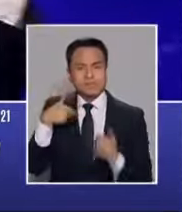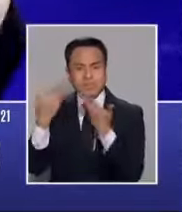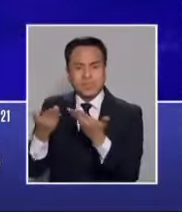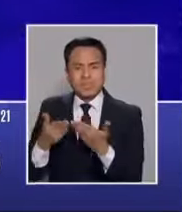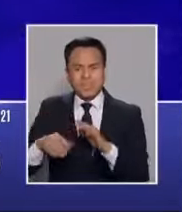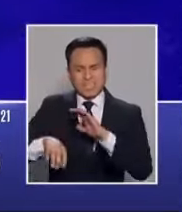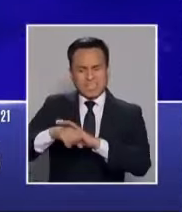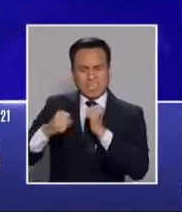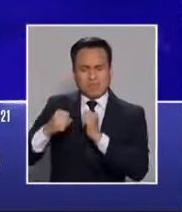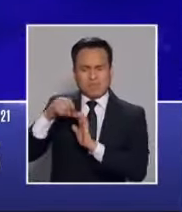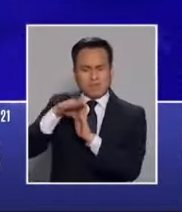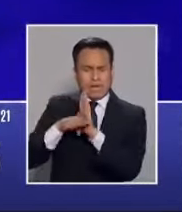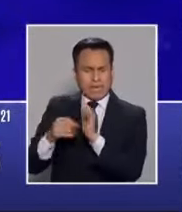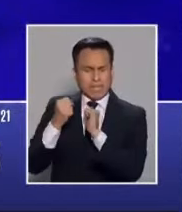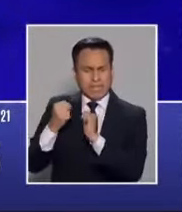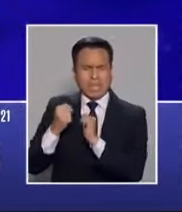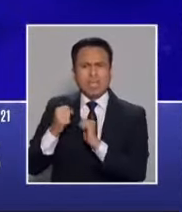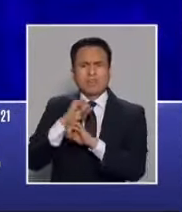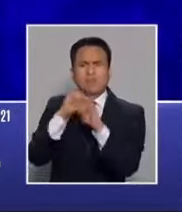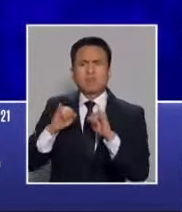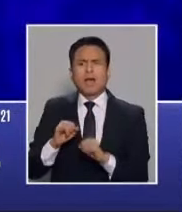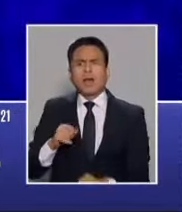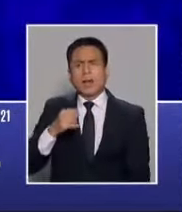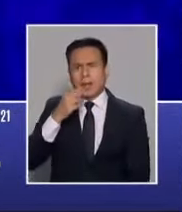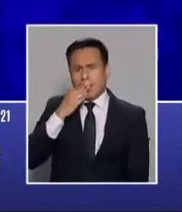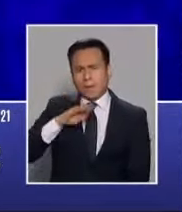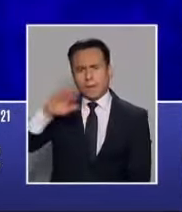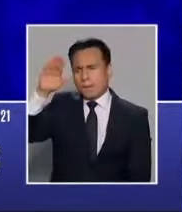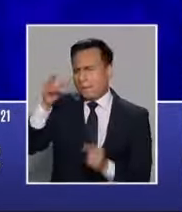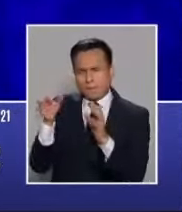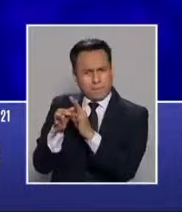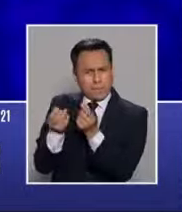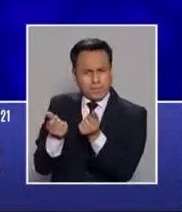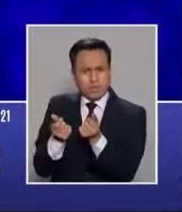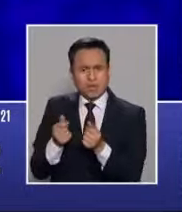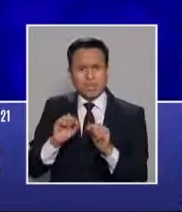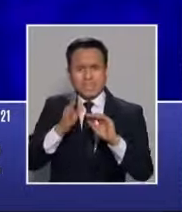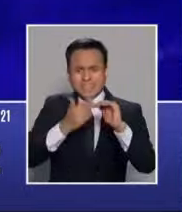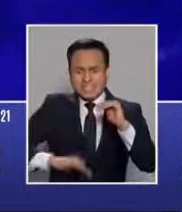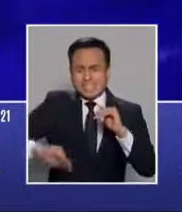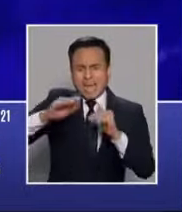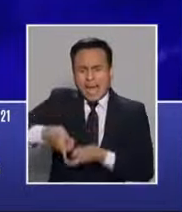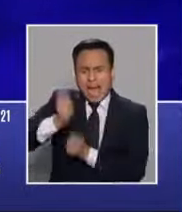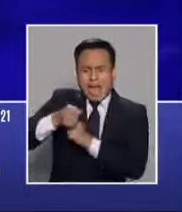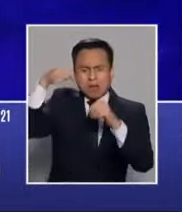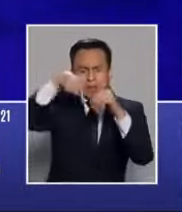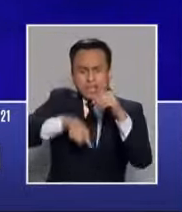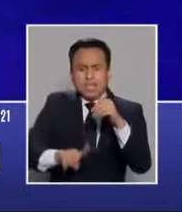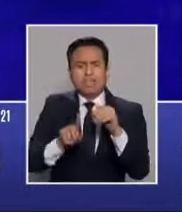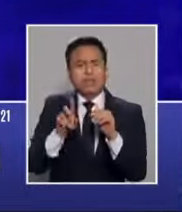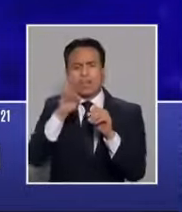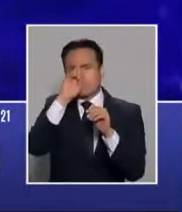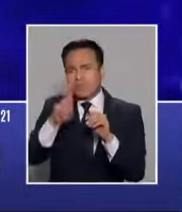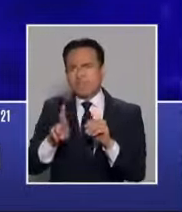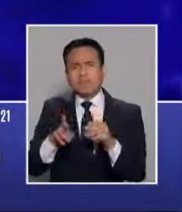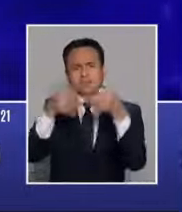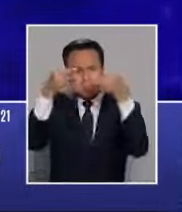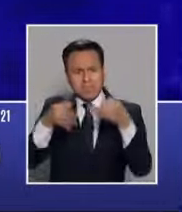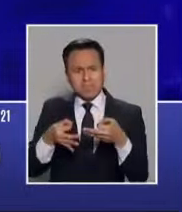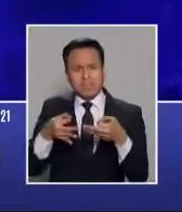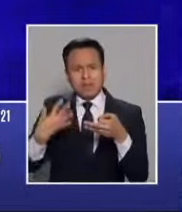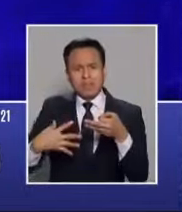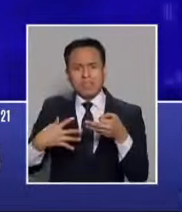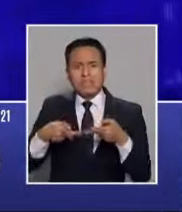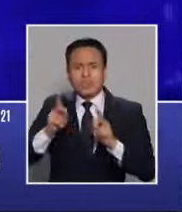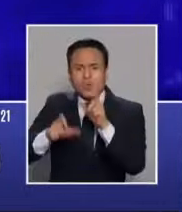Es de extrema derecha tu plan, se acerca al fascismo, no tiene nada republicano. La zanja es no respetar un principio básico que es un